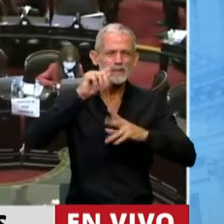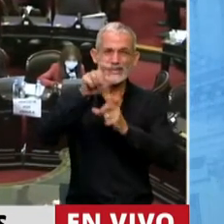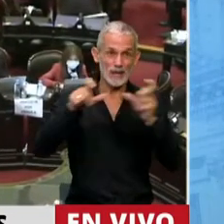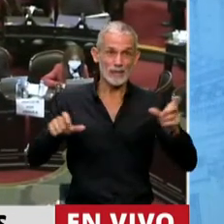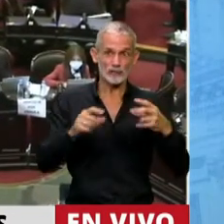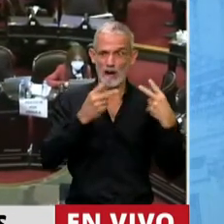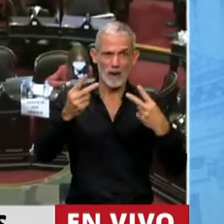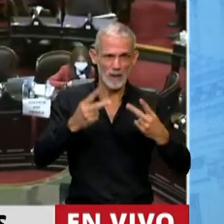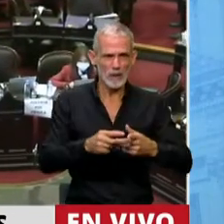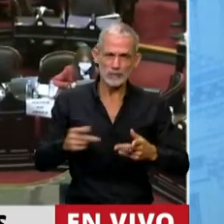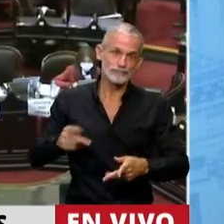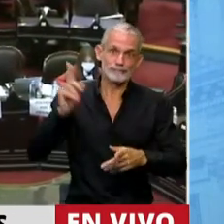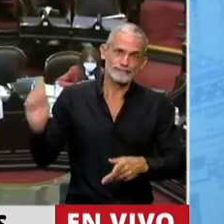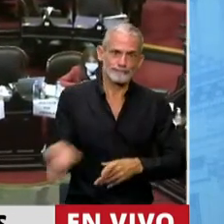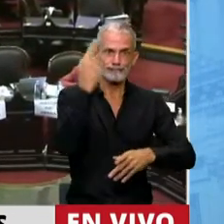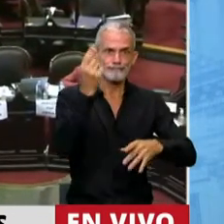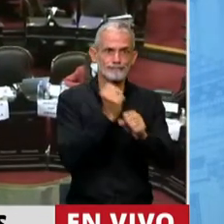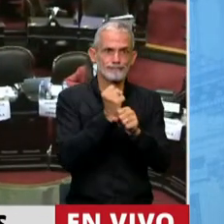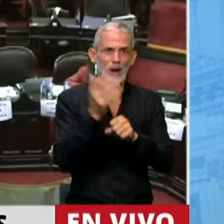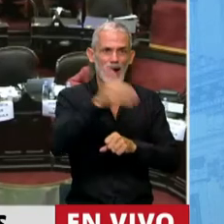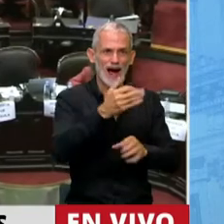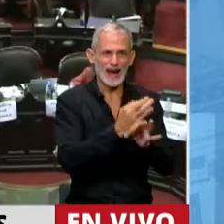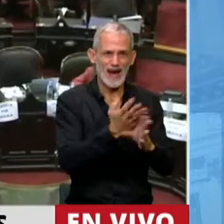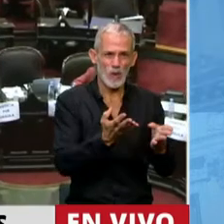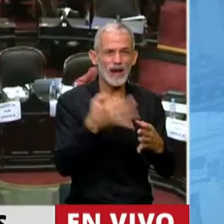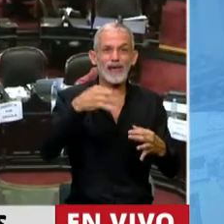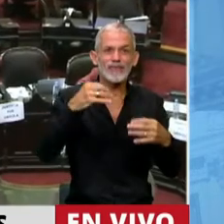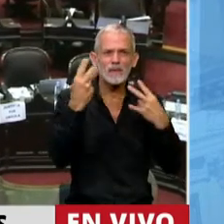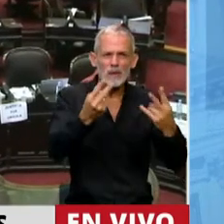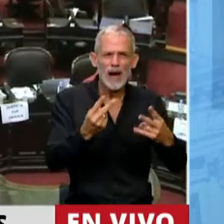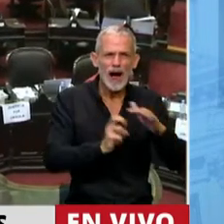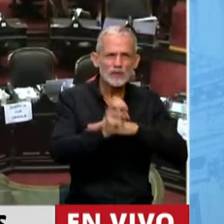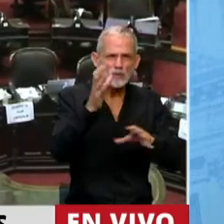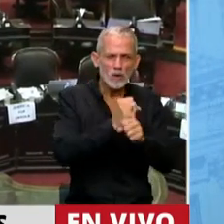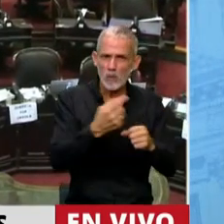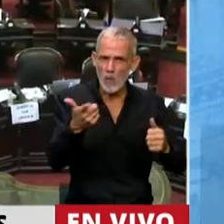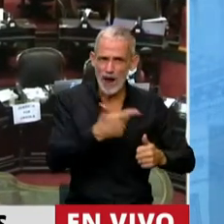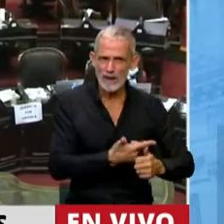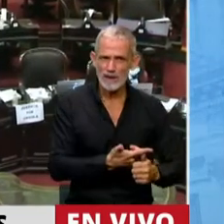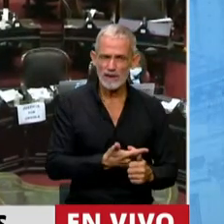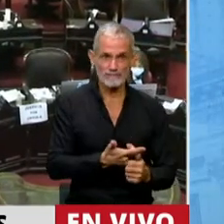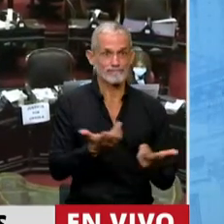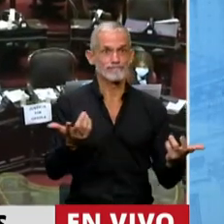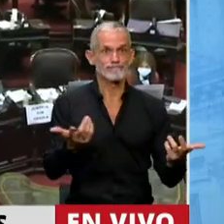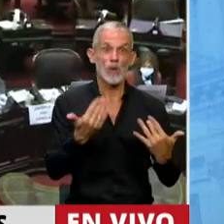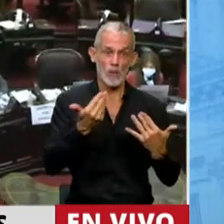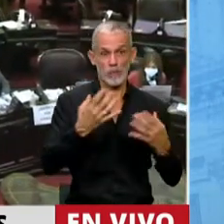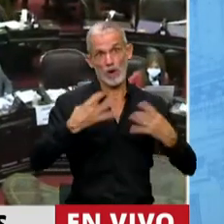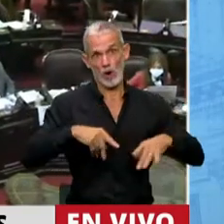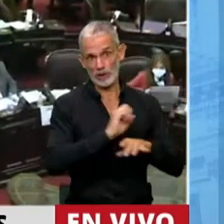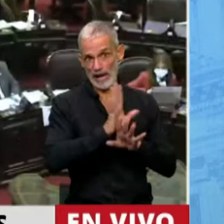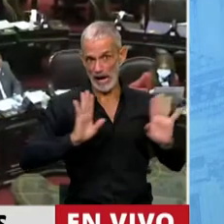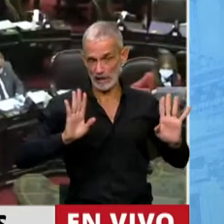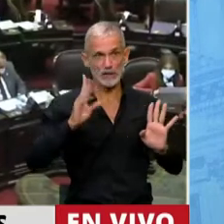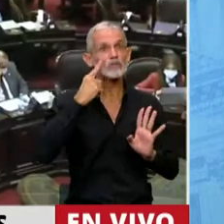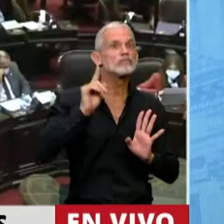de personas que empujadas a una presencialidad, no lo tienen, a riesgo de contagio, ¿eh? Nadie